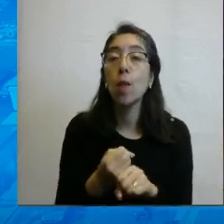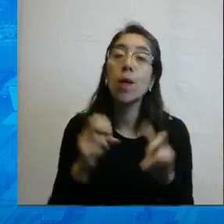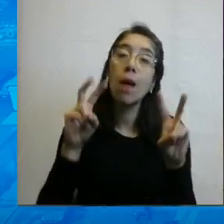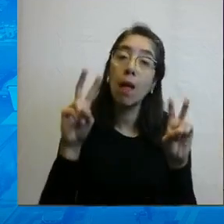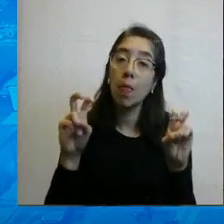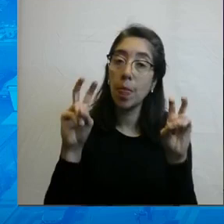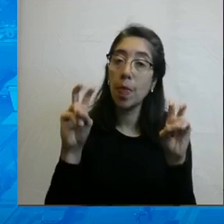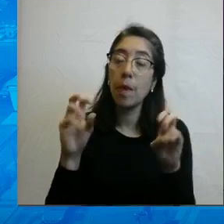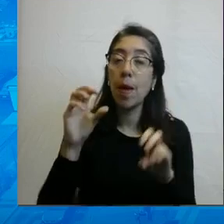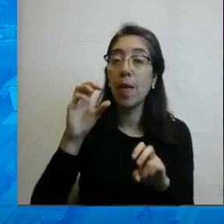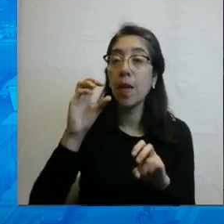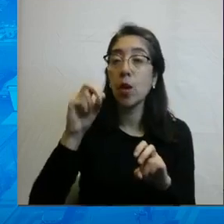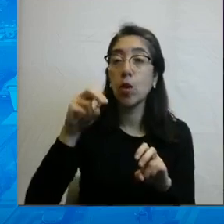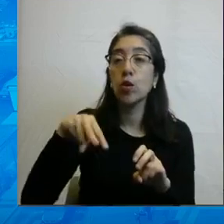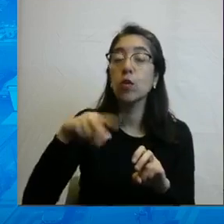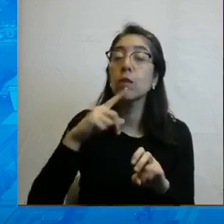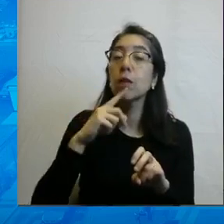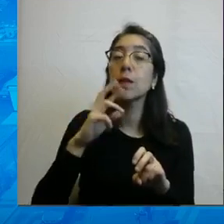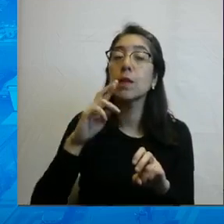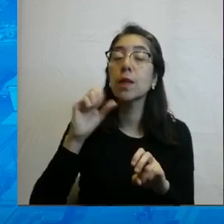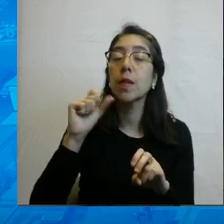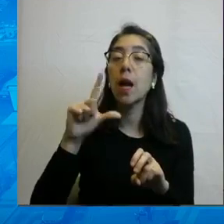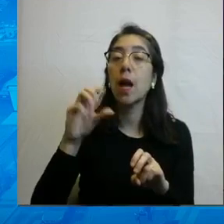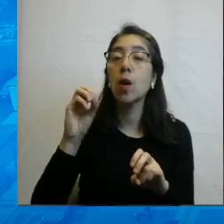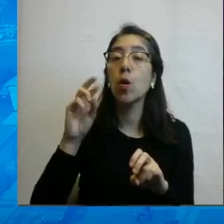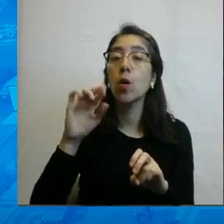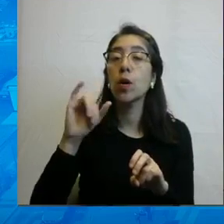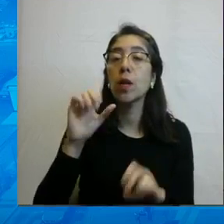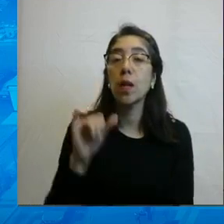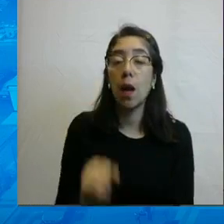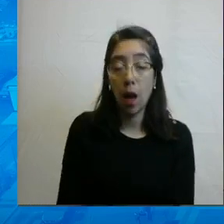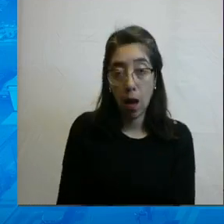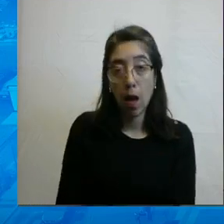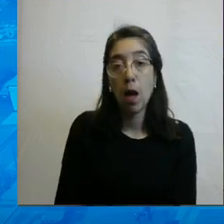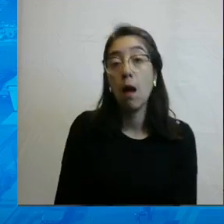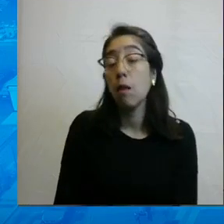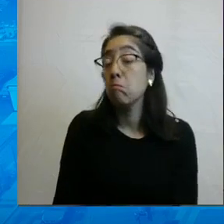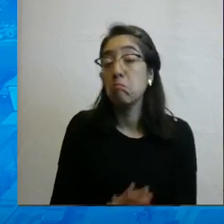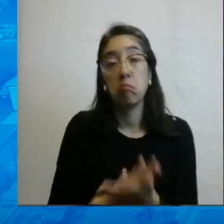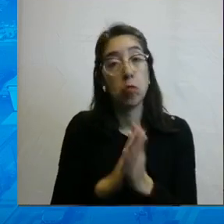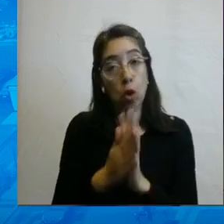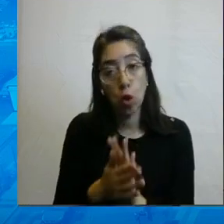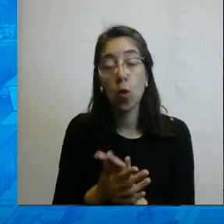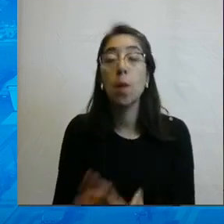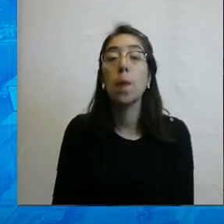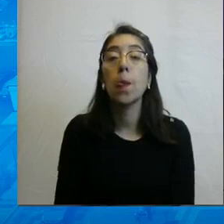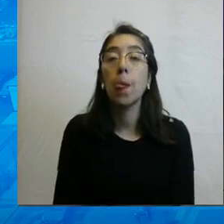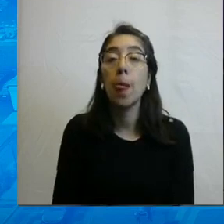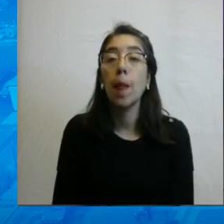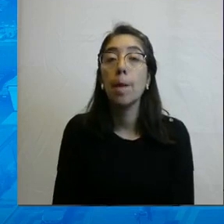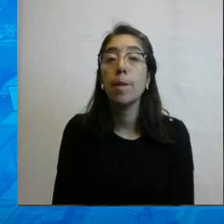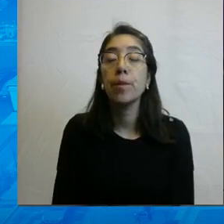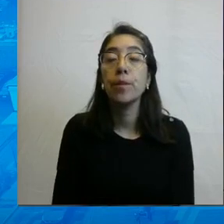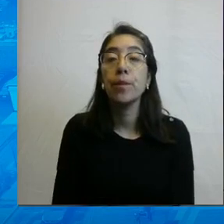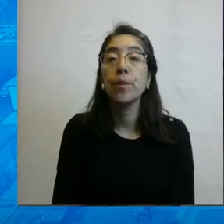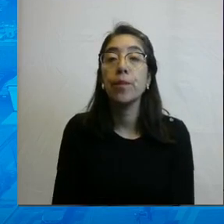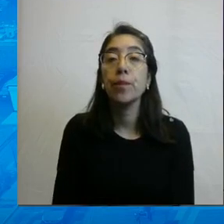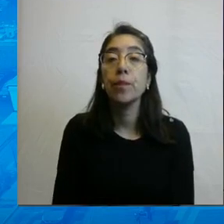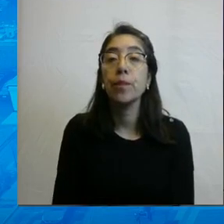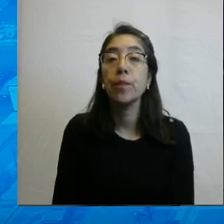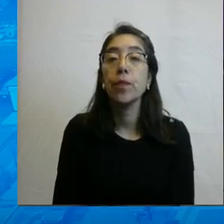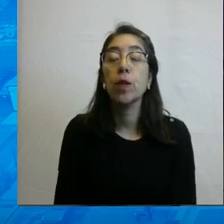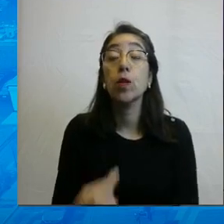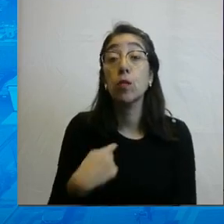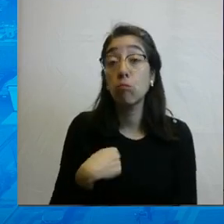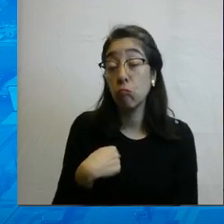también respecto al informe de los pasivos trimestrales que informa la Dirección de Administración y Finanzas, particularmente con respecto a los sueldos,